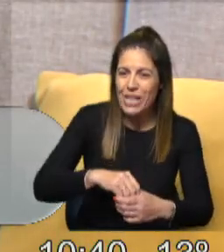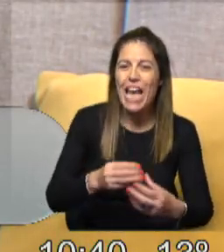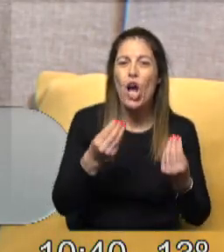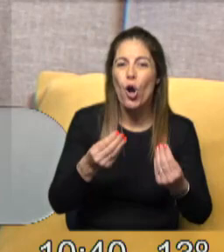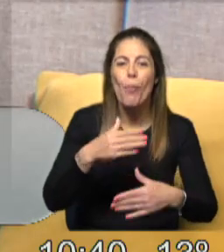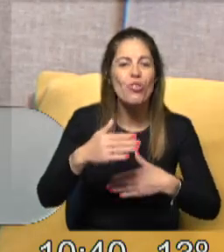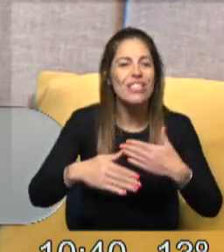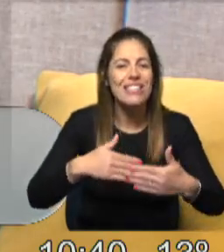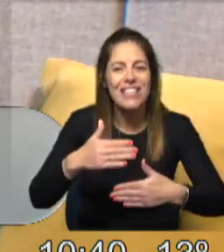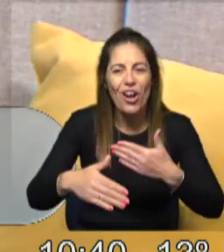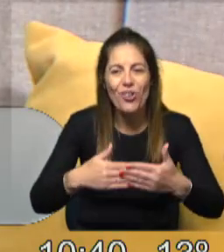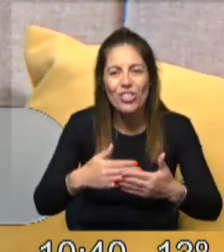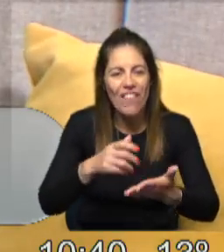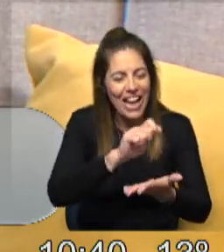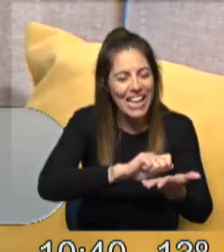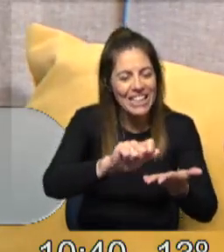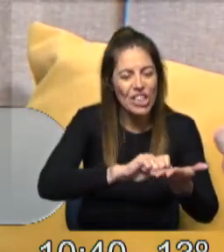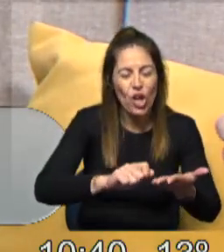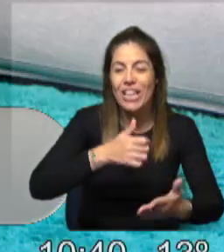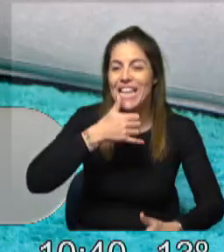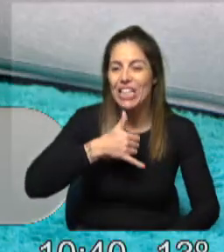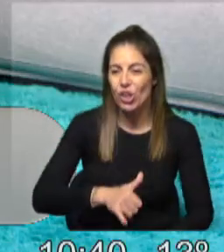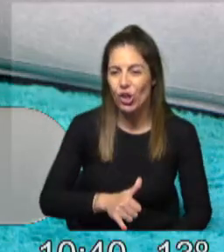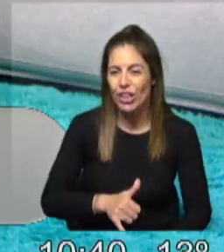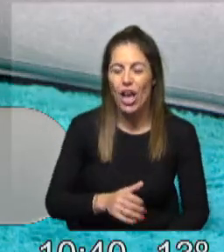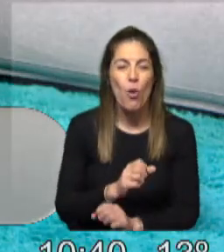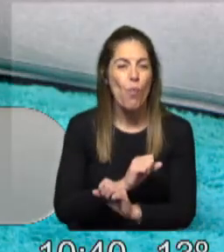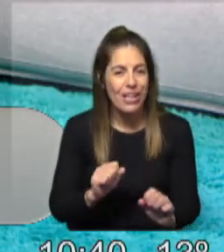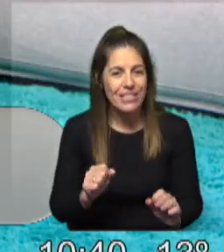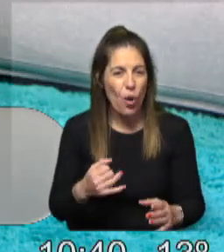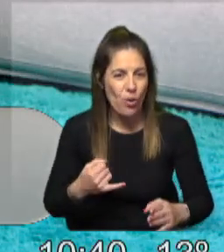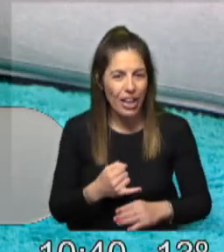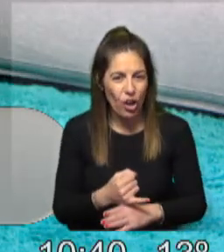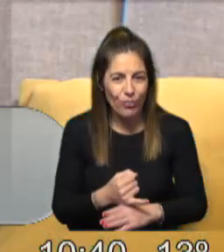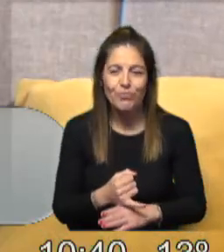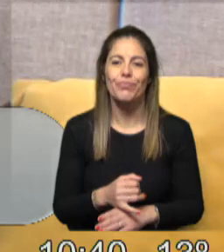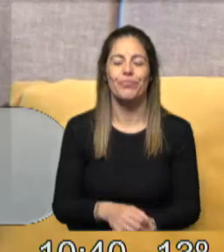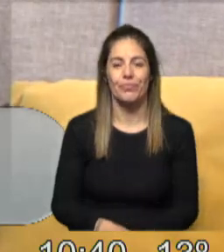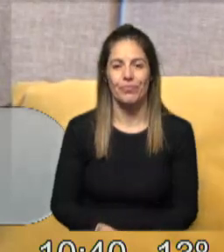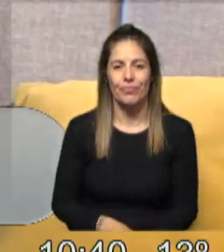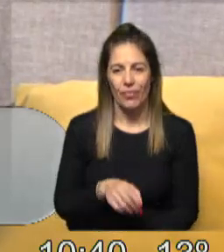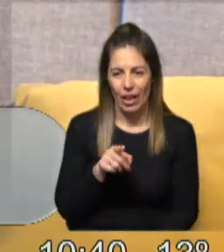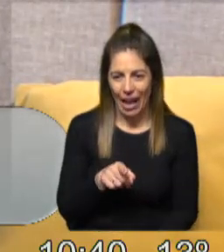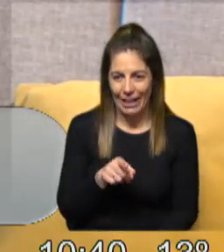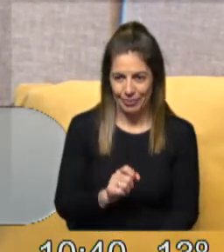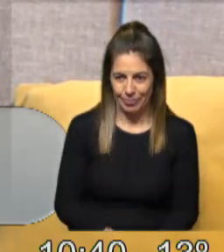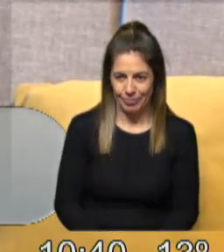se desarrollaba el guión y la historia. No puede ser que sea un error. ¿Dónde estoy? ¿Acá? Ahí.